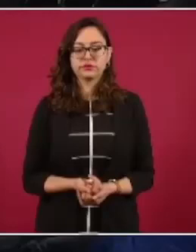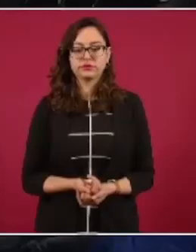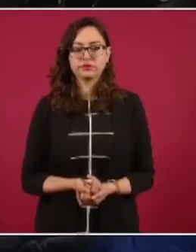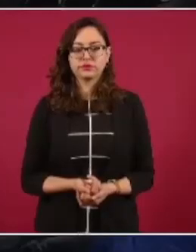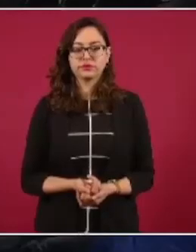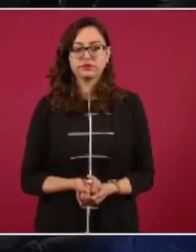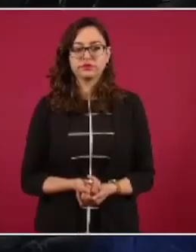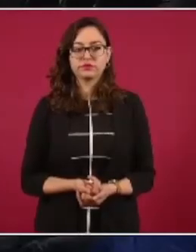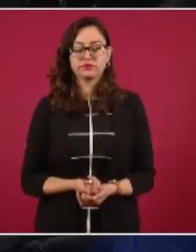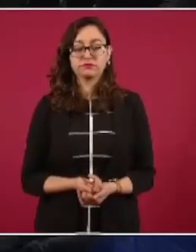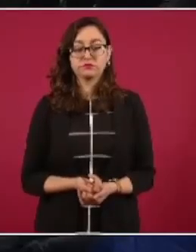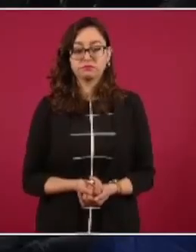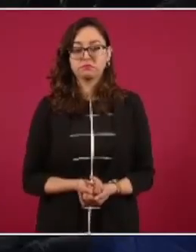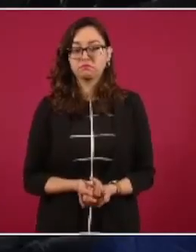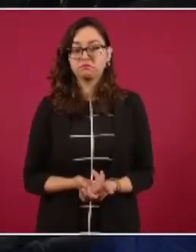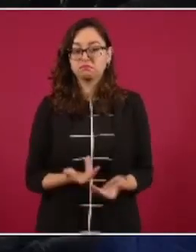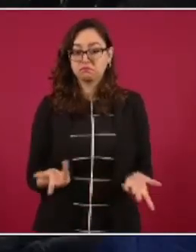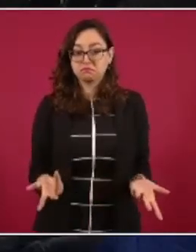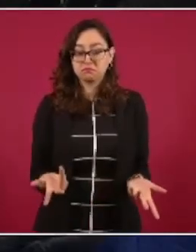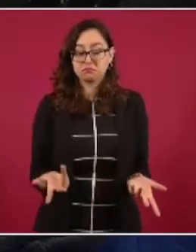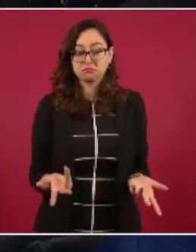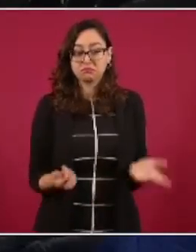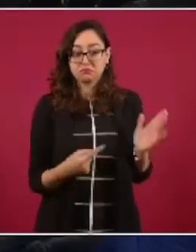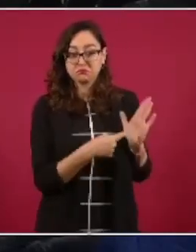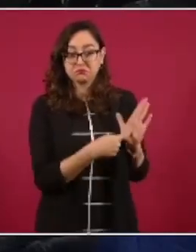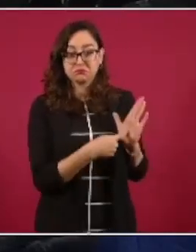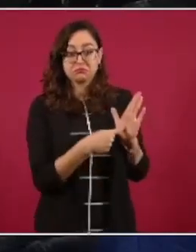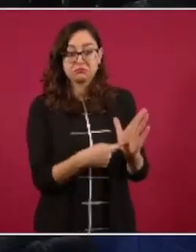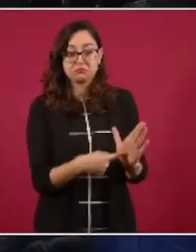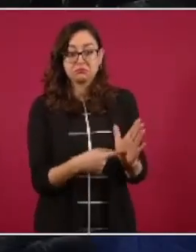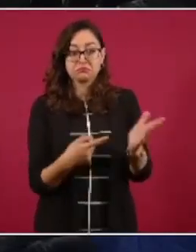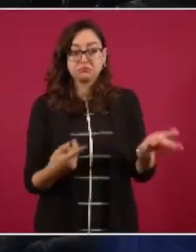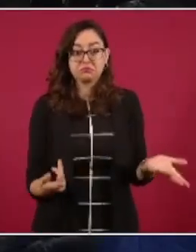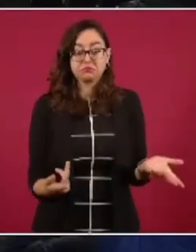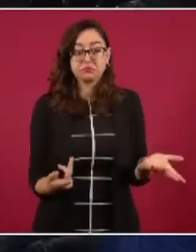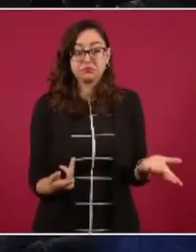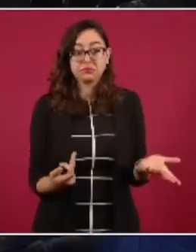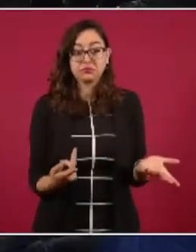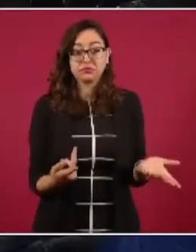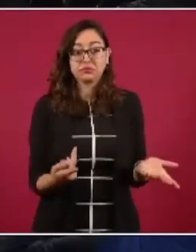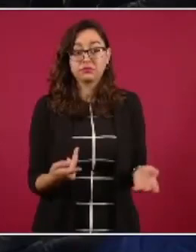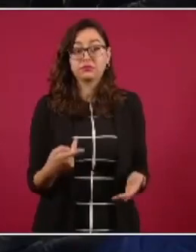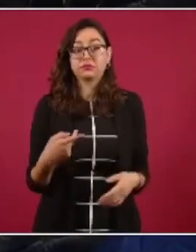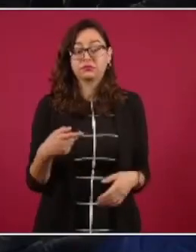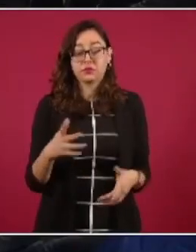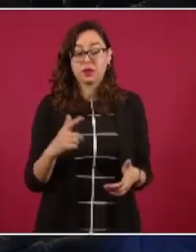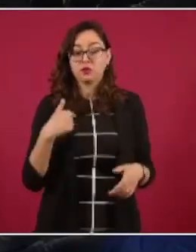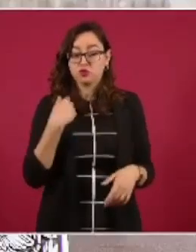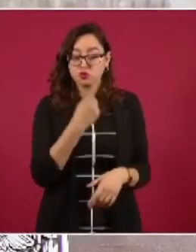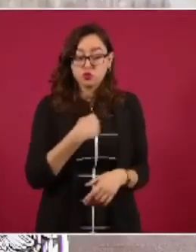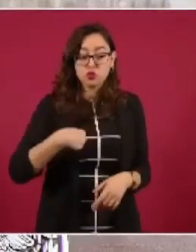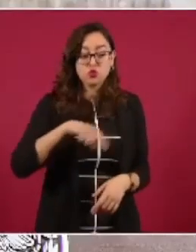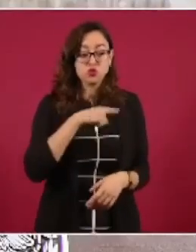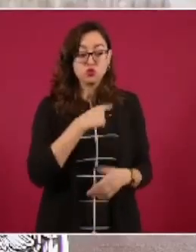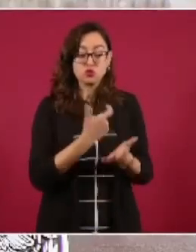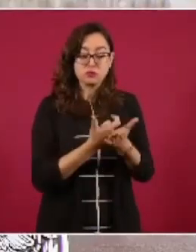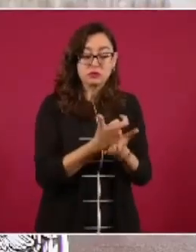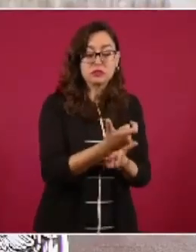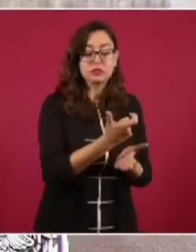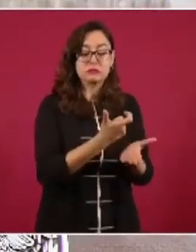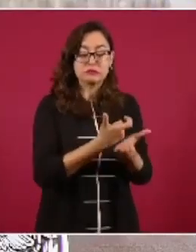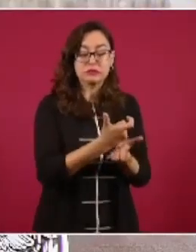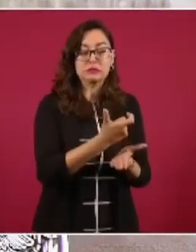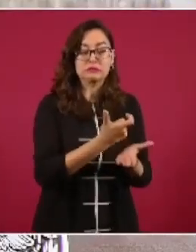Y no es justificación, pero nos tocó la pandemia. Y por eso es el aumento